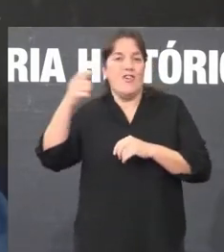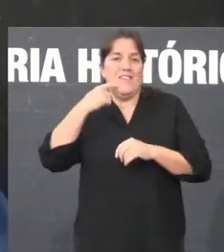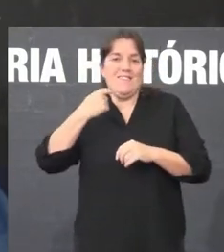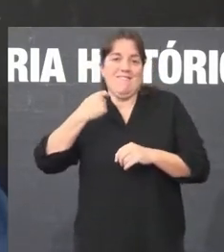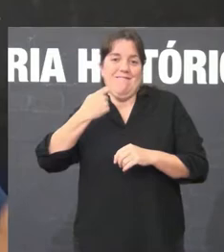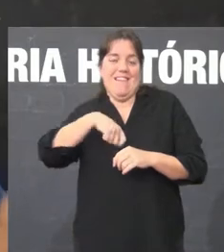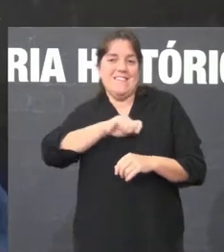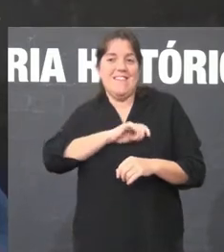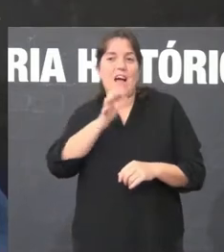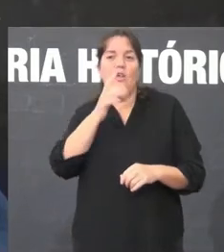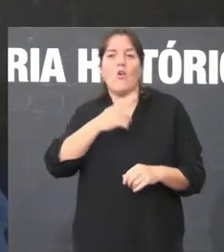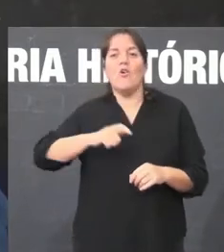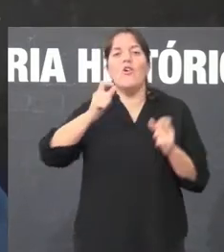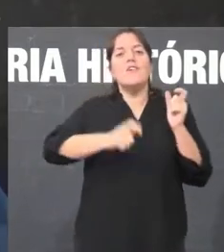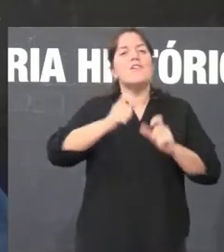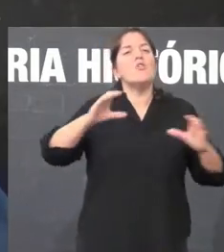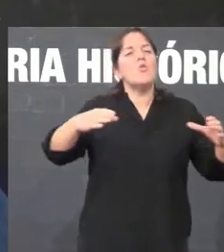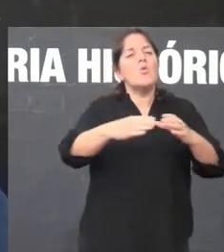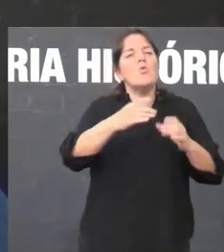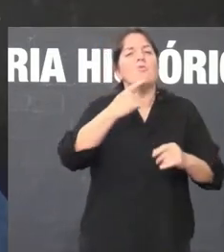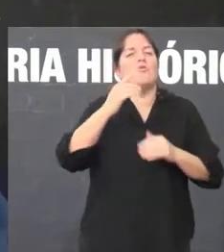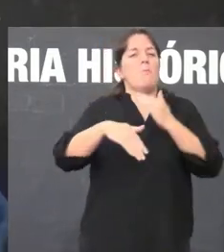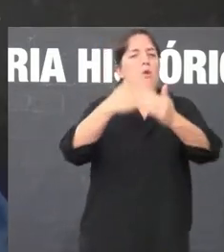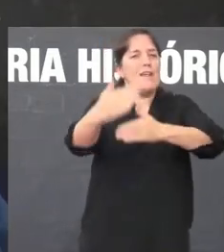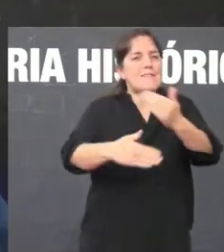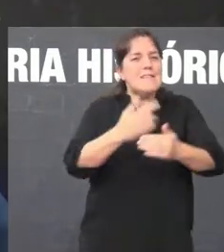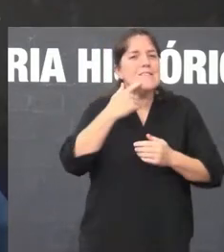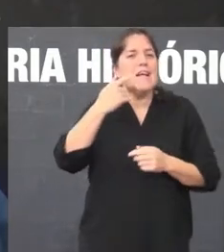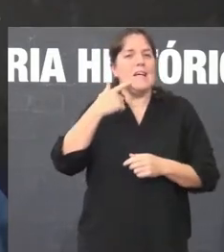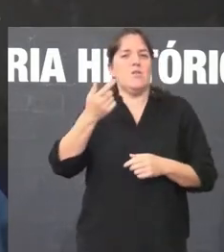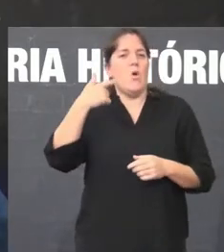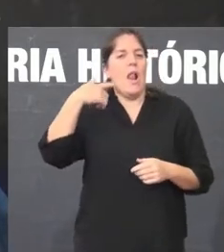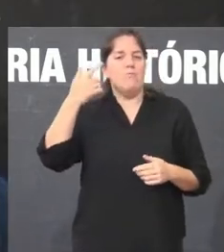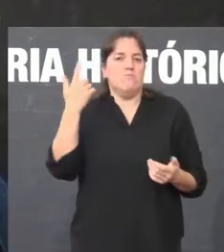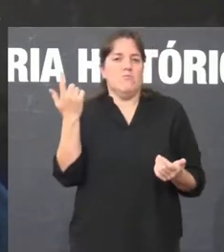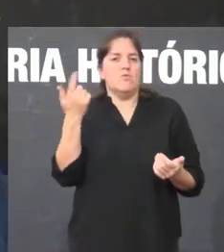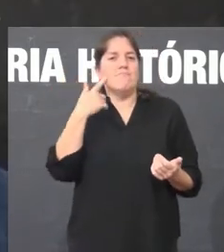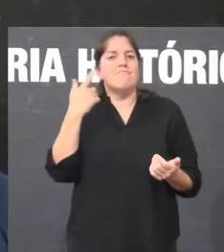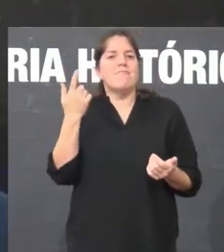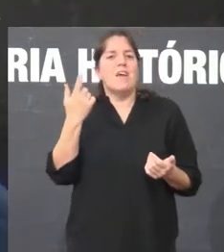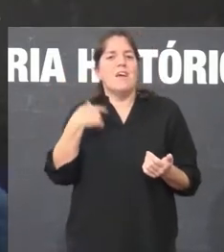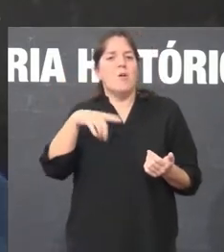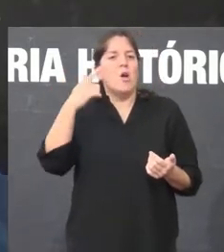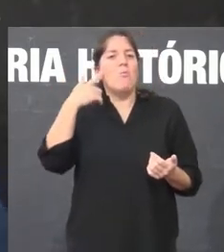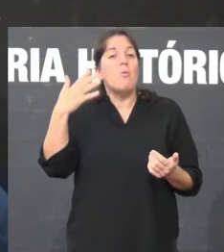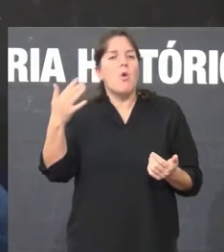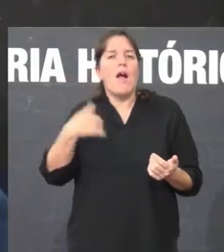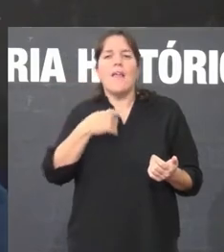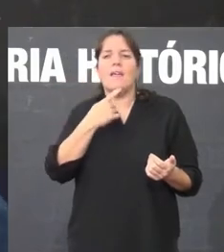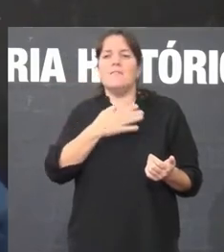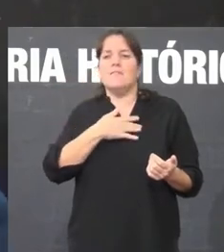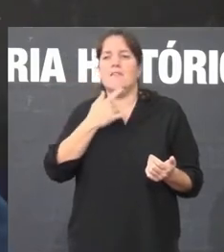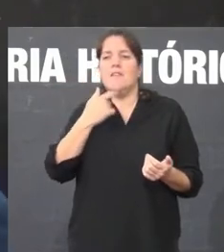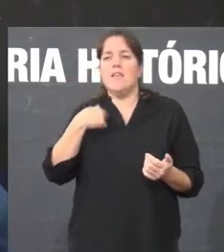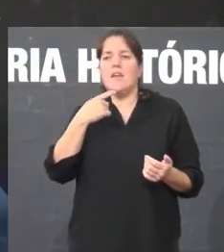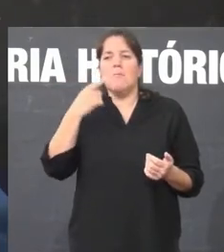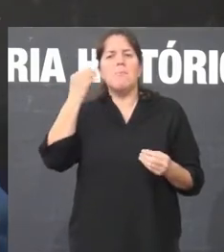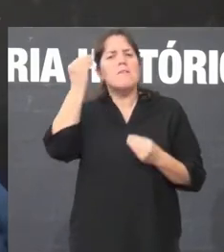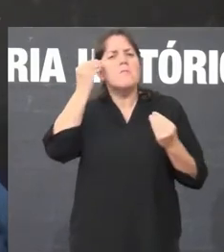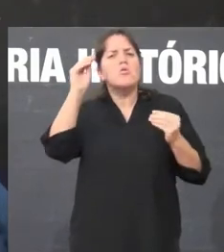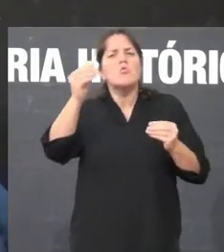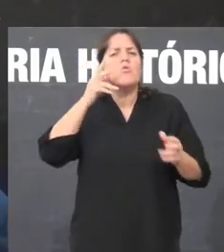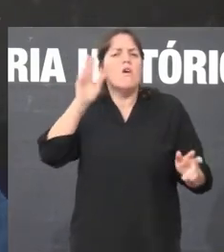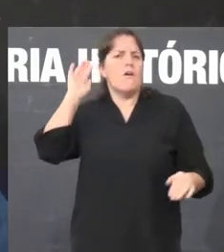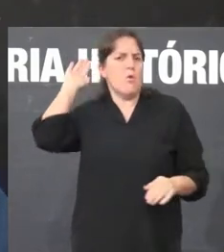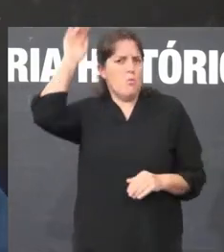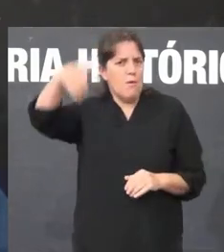las clases populares progresistas y que tienen un pensamiento republicano que es compartido por millones de personas de todo el